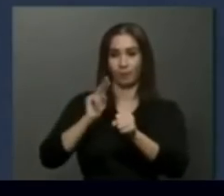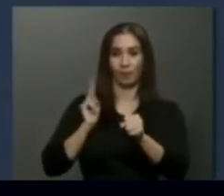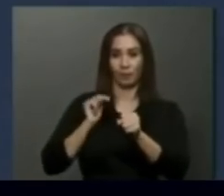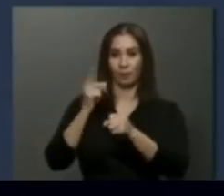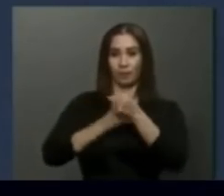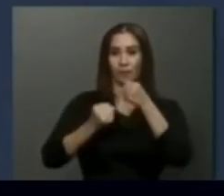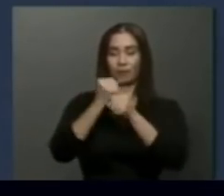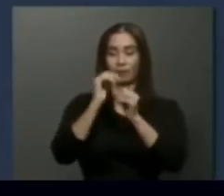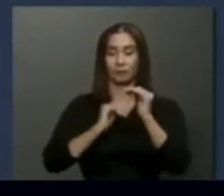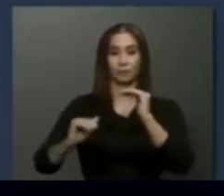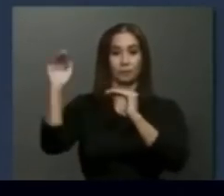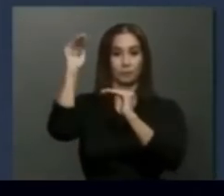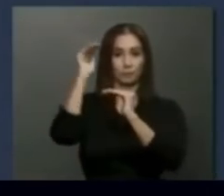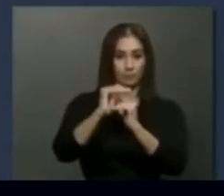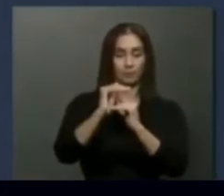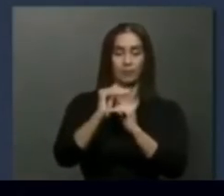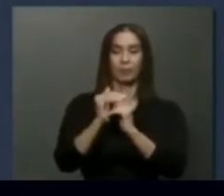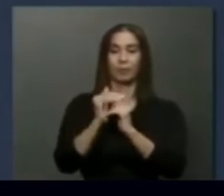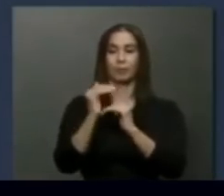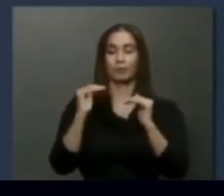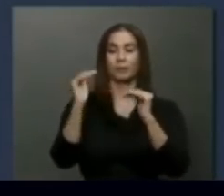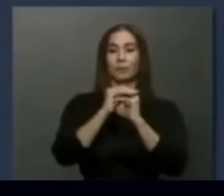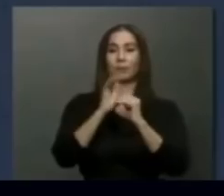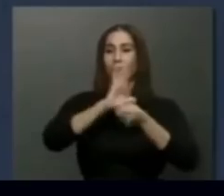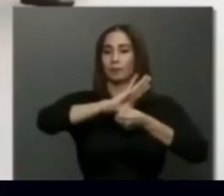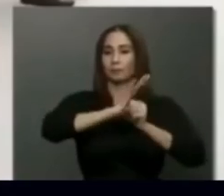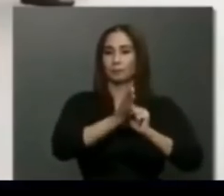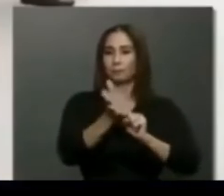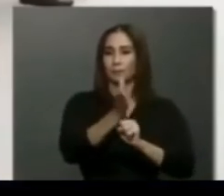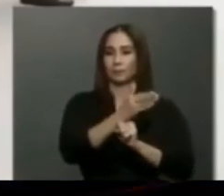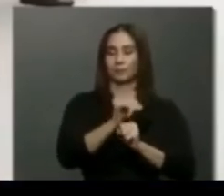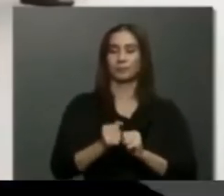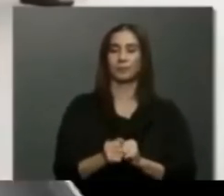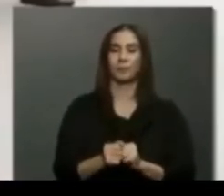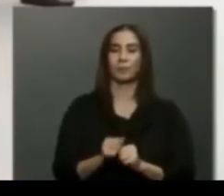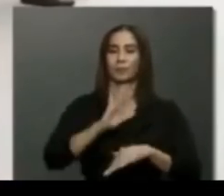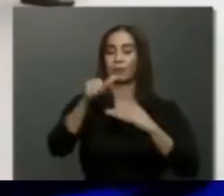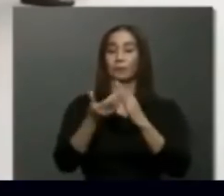año supera con creces los niveles prepandemia.